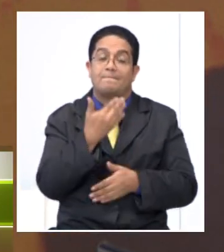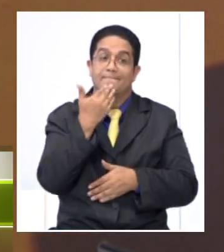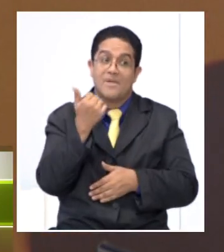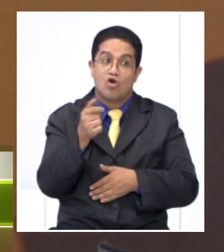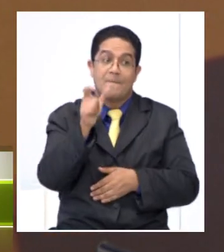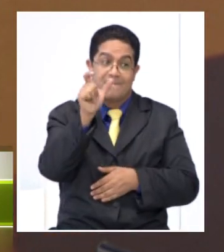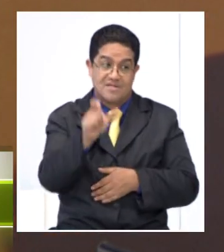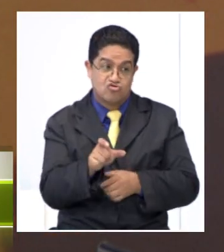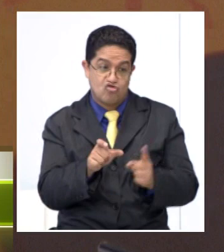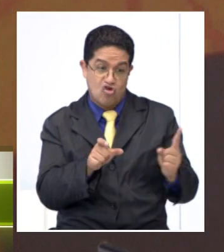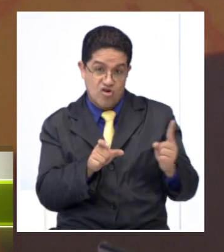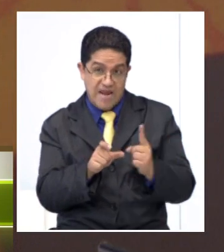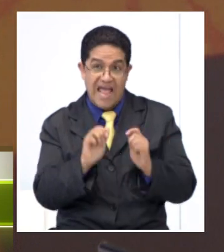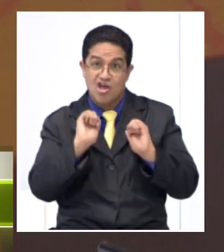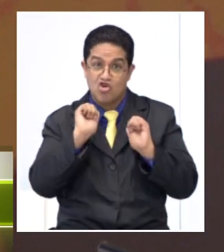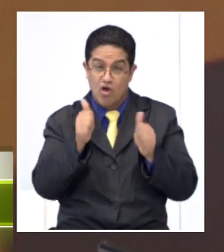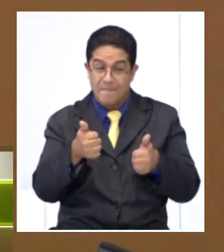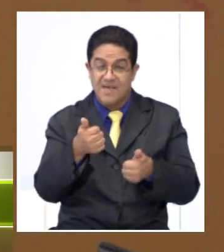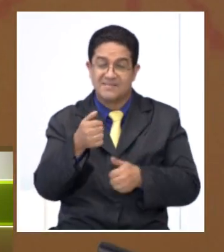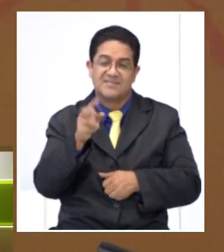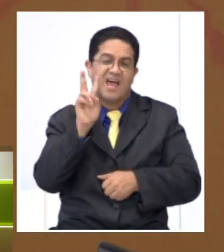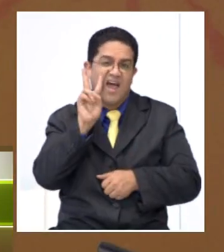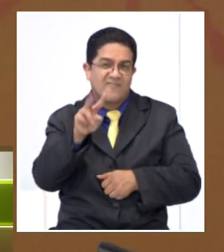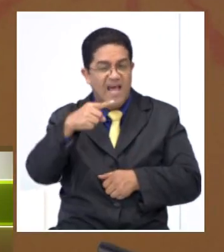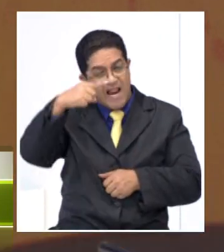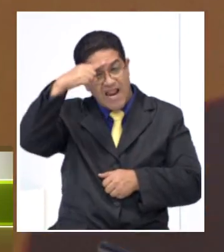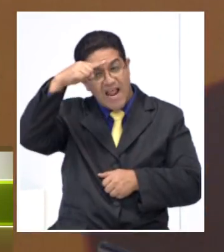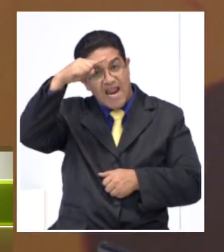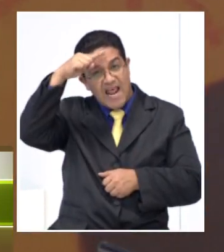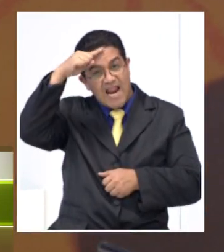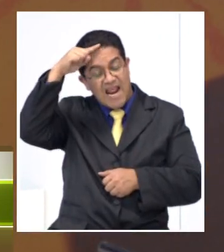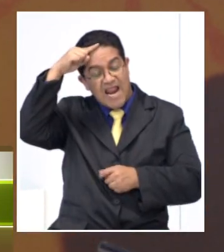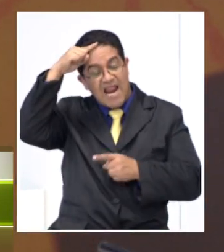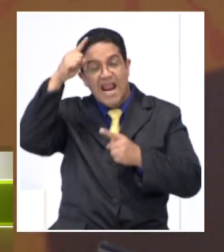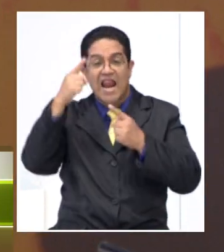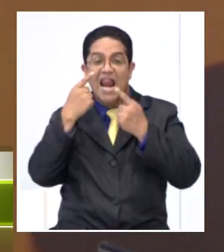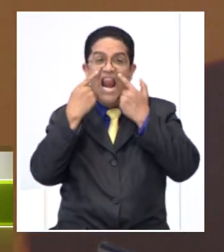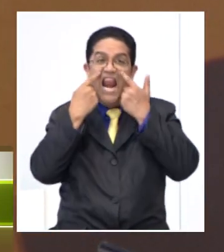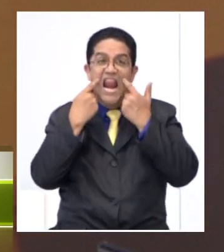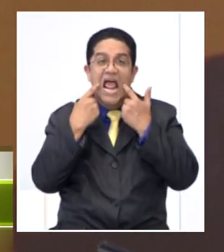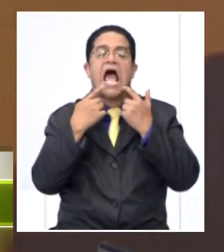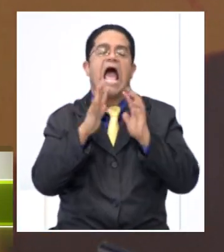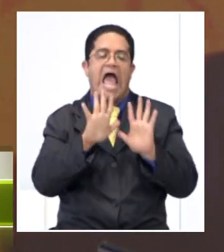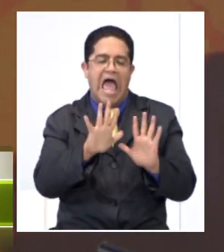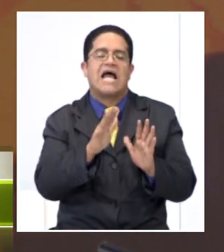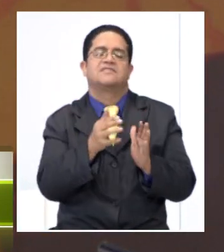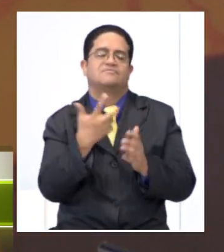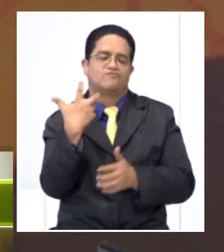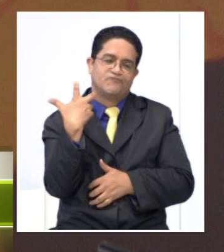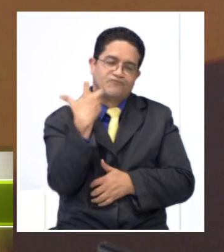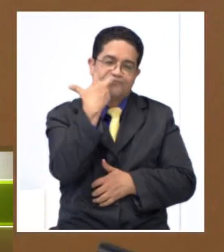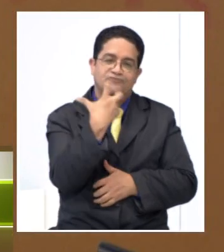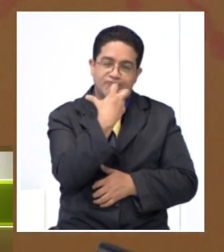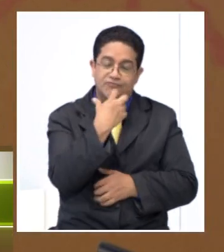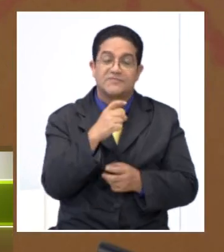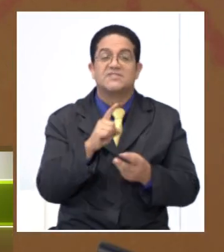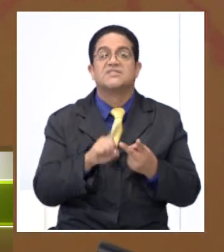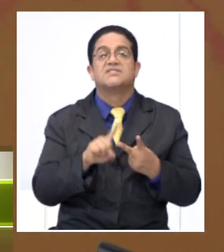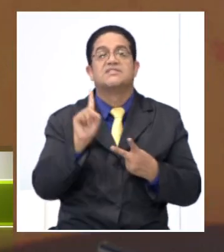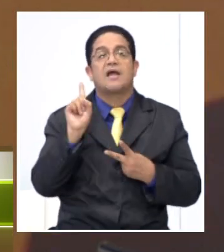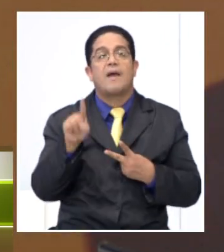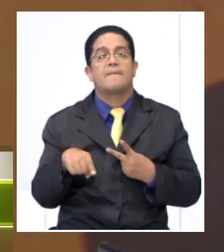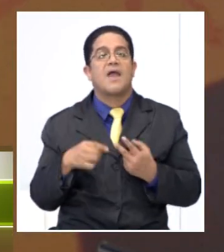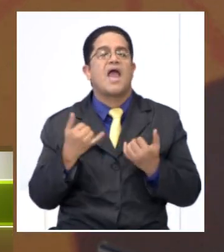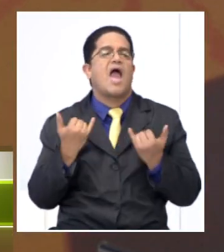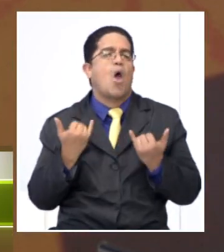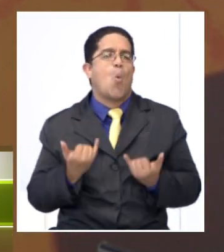acuda cuando tenga la línea de expresión y se esté marcando por primera vez, entonces allí se la corregimos. También existe una tendencia ahorita